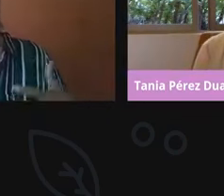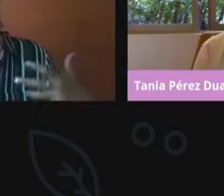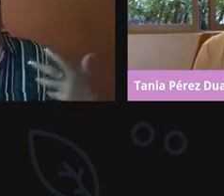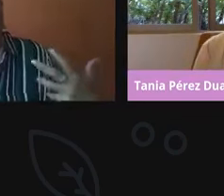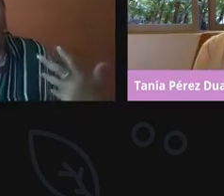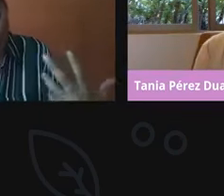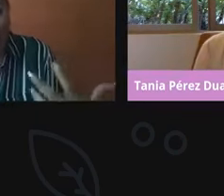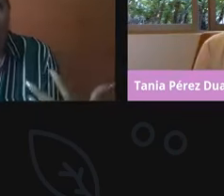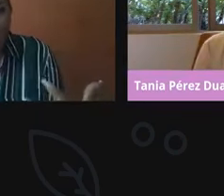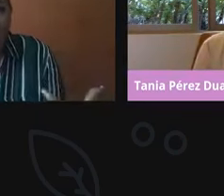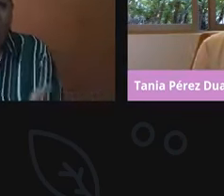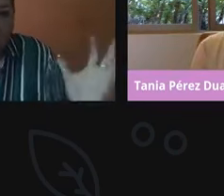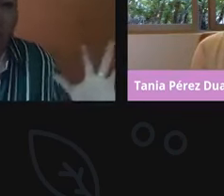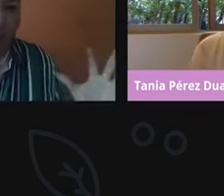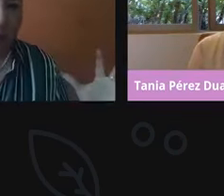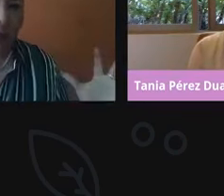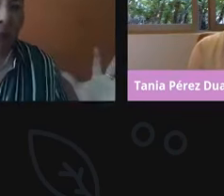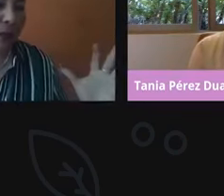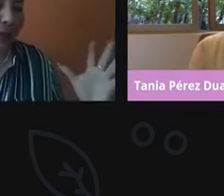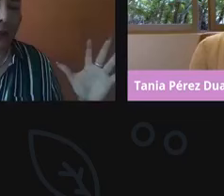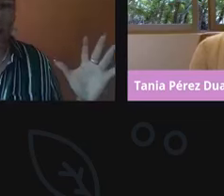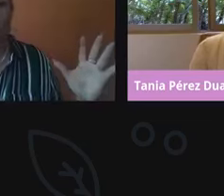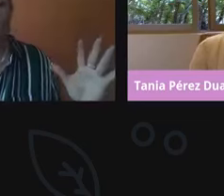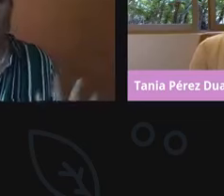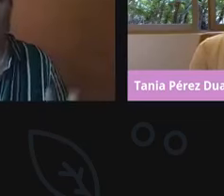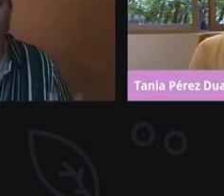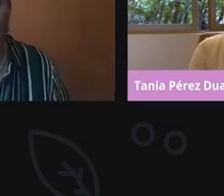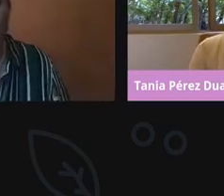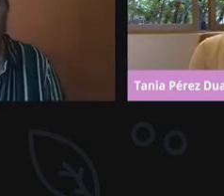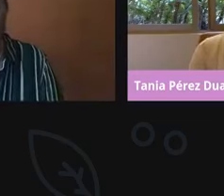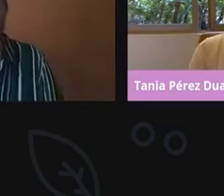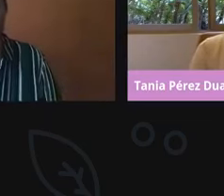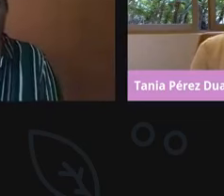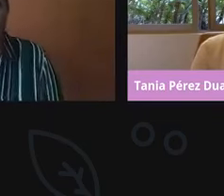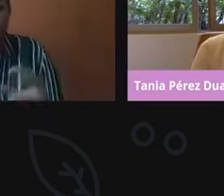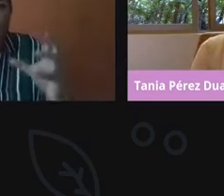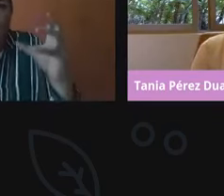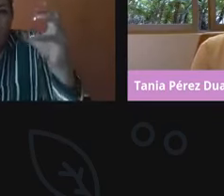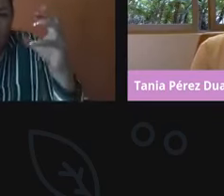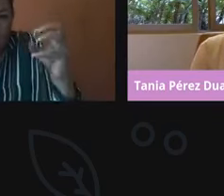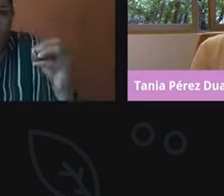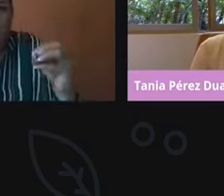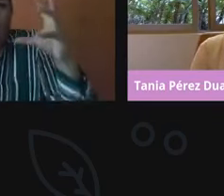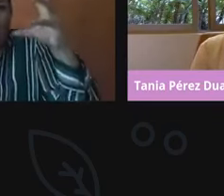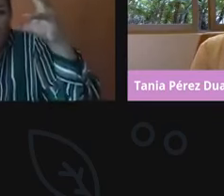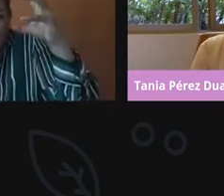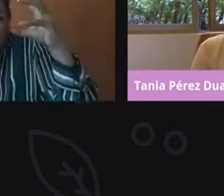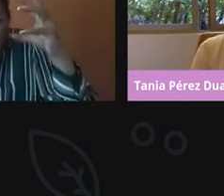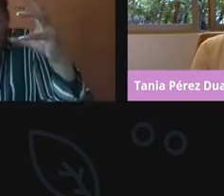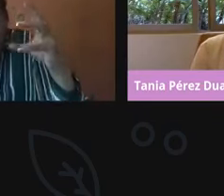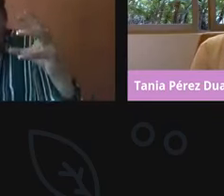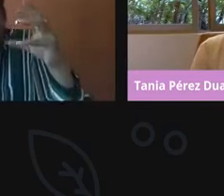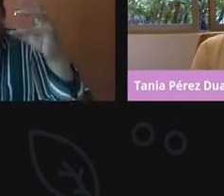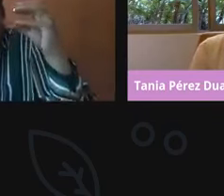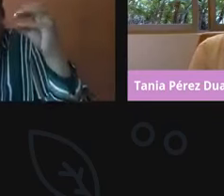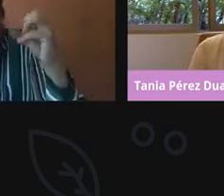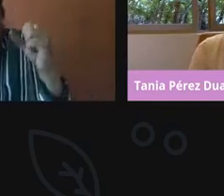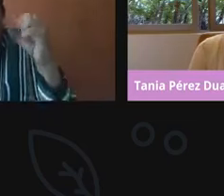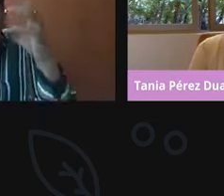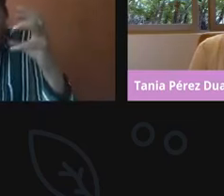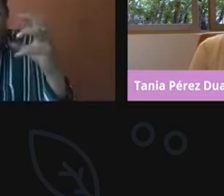bolsas. Sí hay evidentemente debe haber alguna cuestión, pero no es TOC, ¿no? O sea, porque las Claro. obsesiones